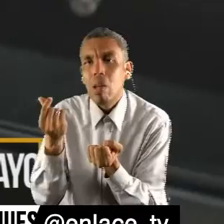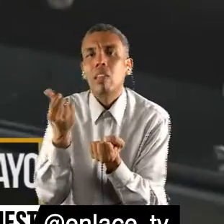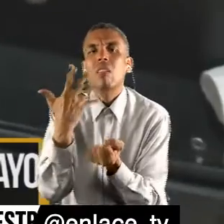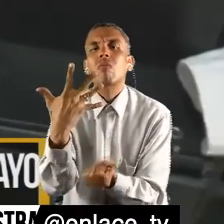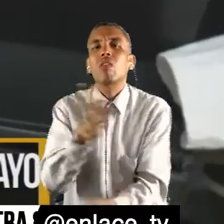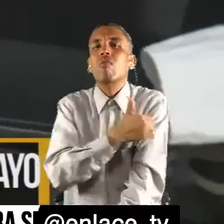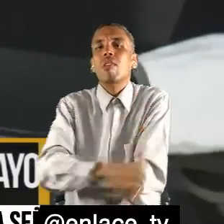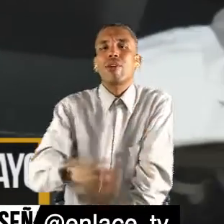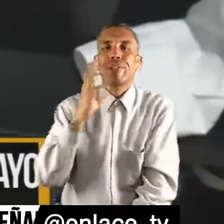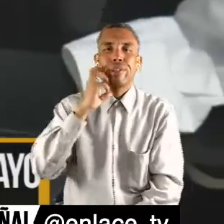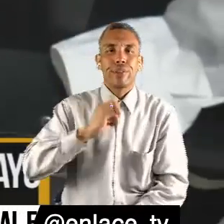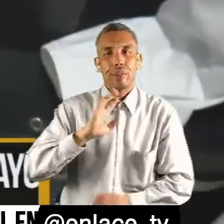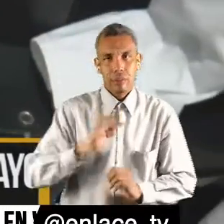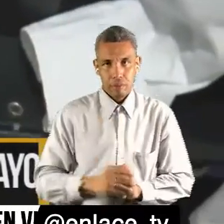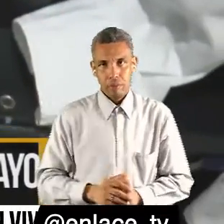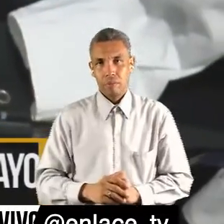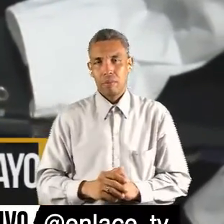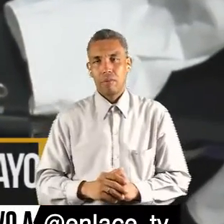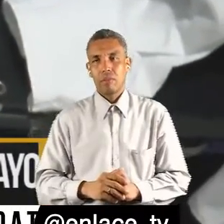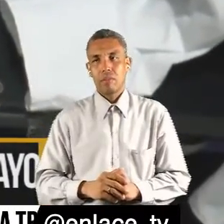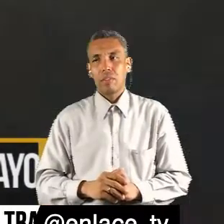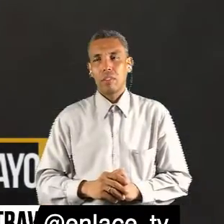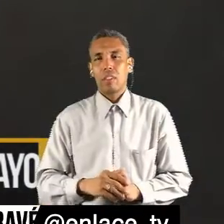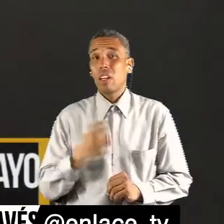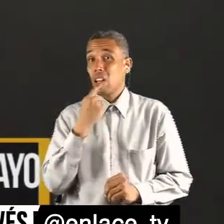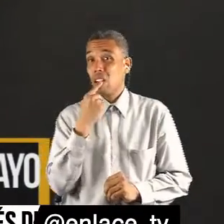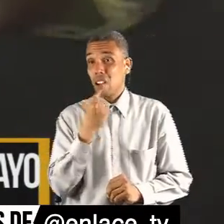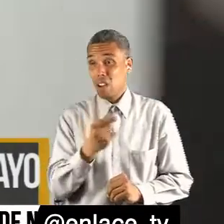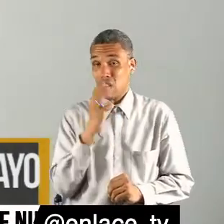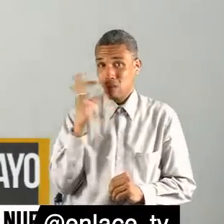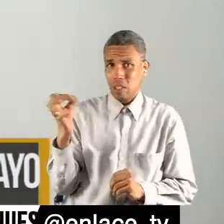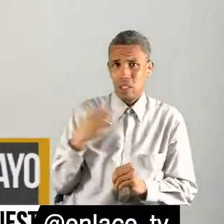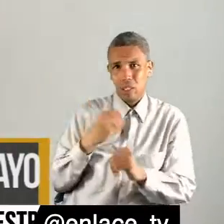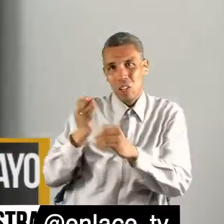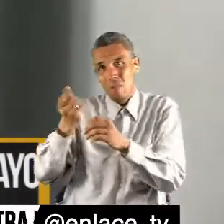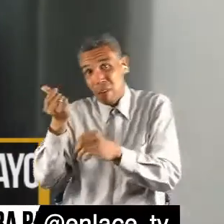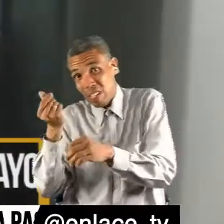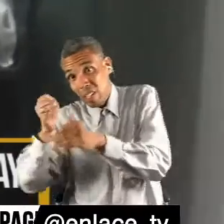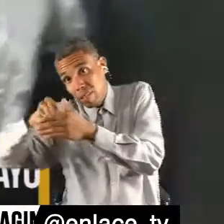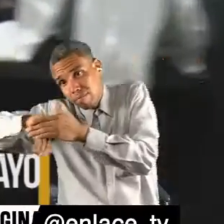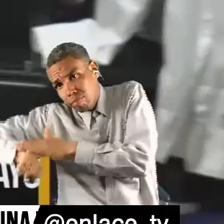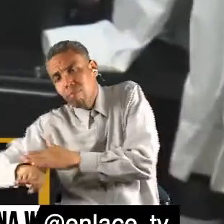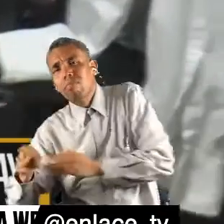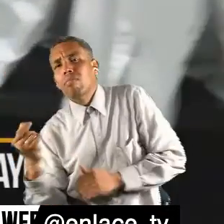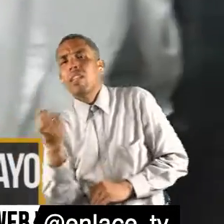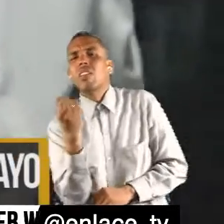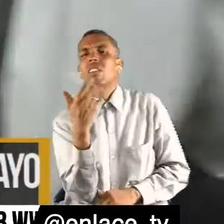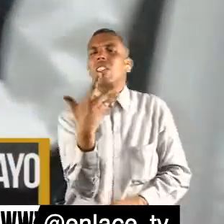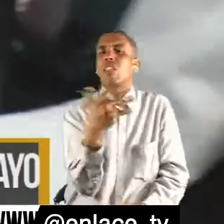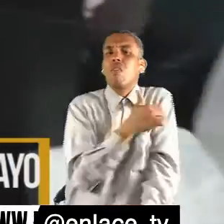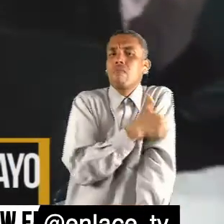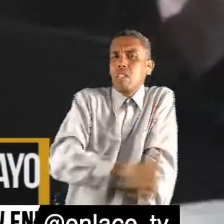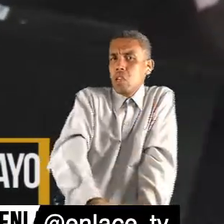5 millones de pesos en efectivo que el ofendido guardaba en su casa les fueron hurtados sin interesarse los sujetos